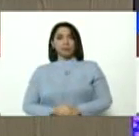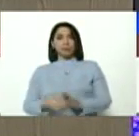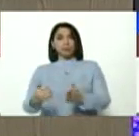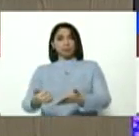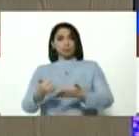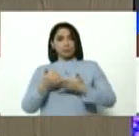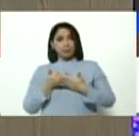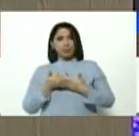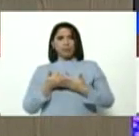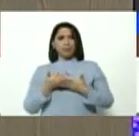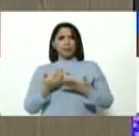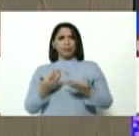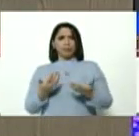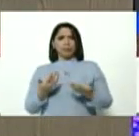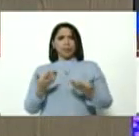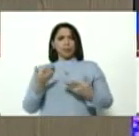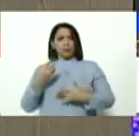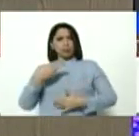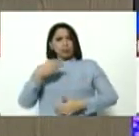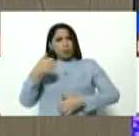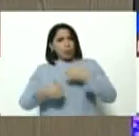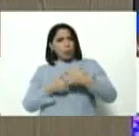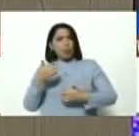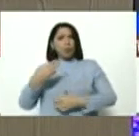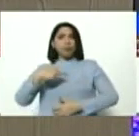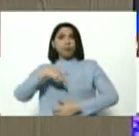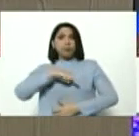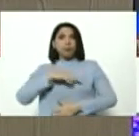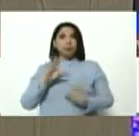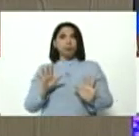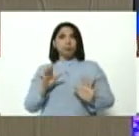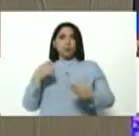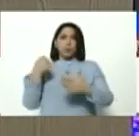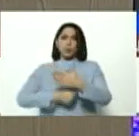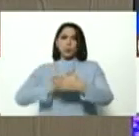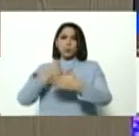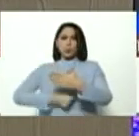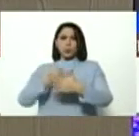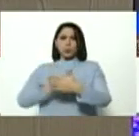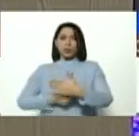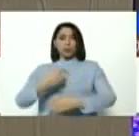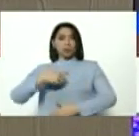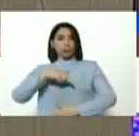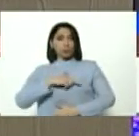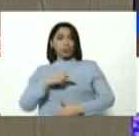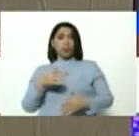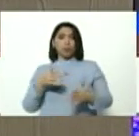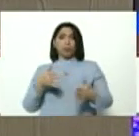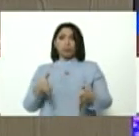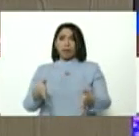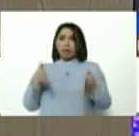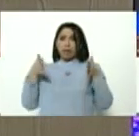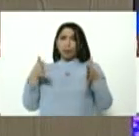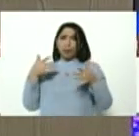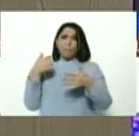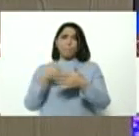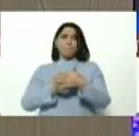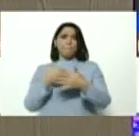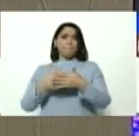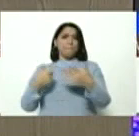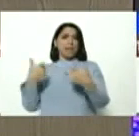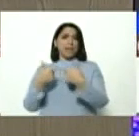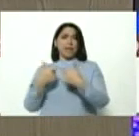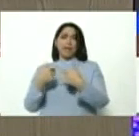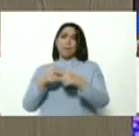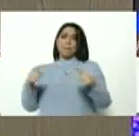una situación en la cual estamos luchando, estamos ganando la pelea, pero la pelea no